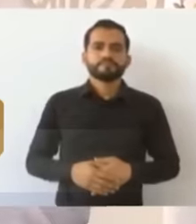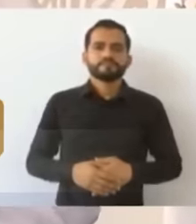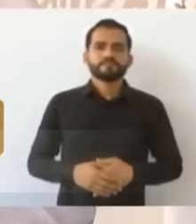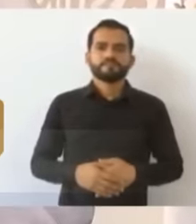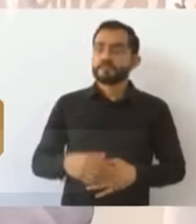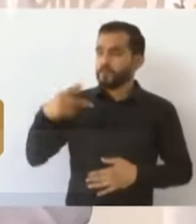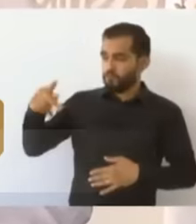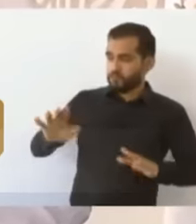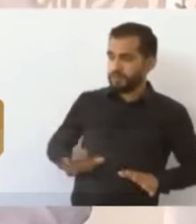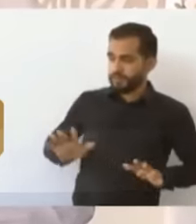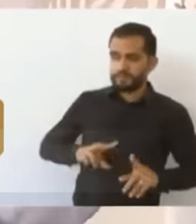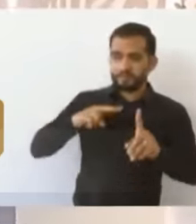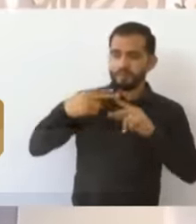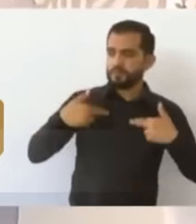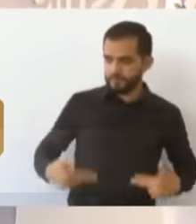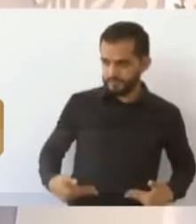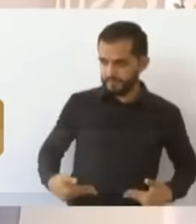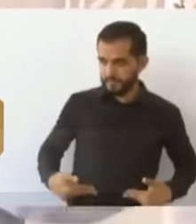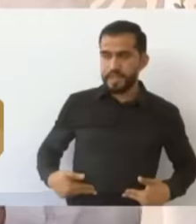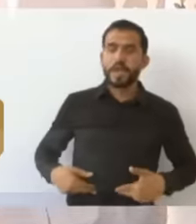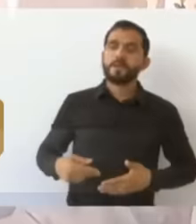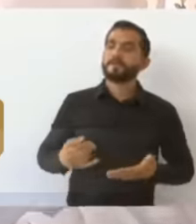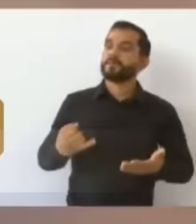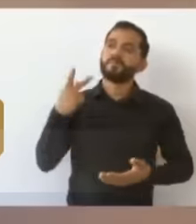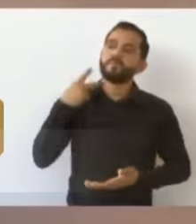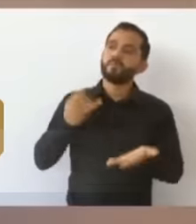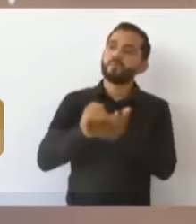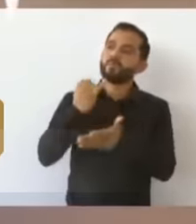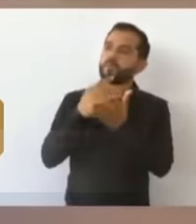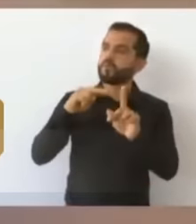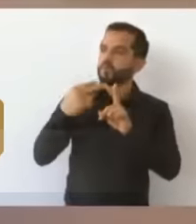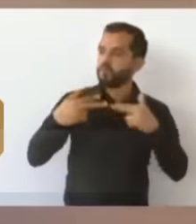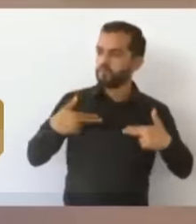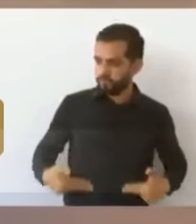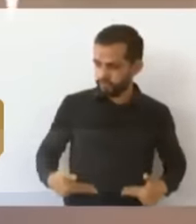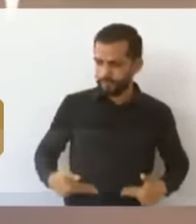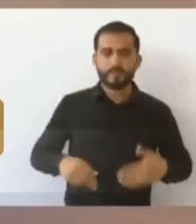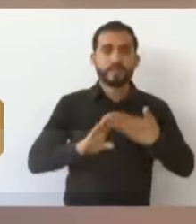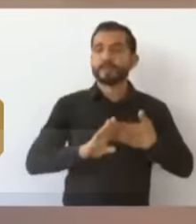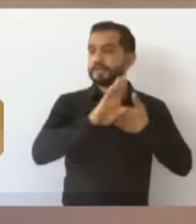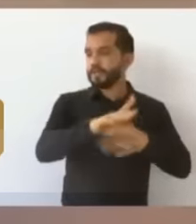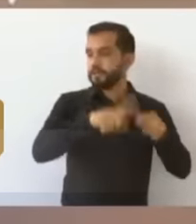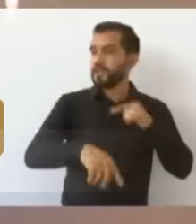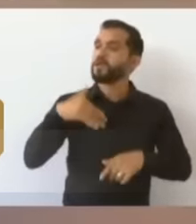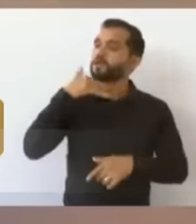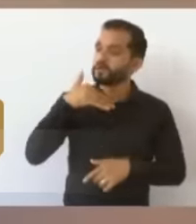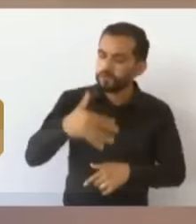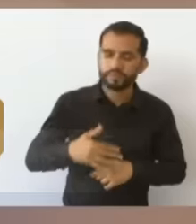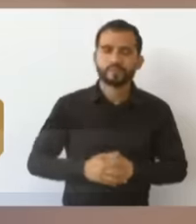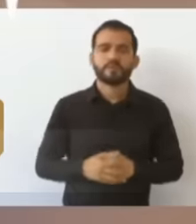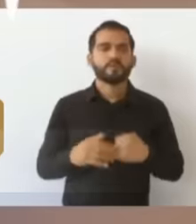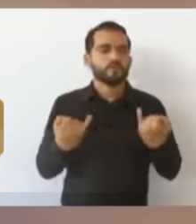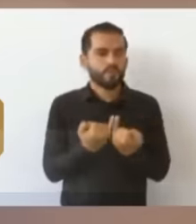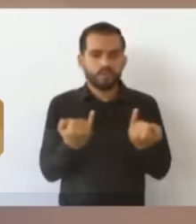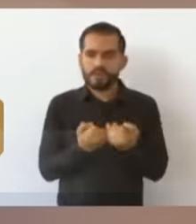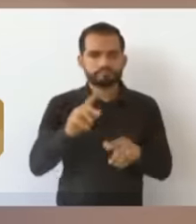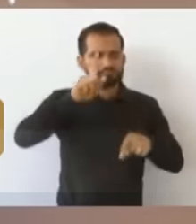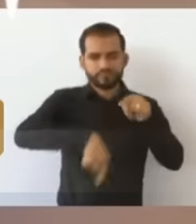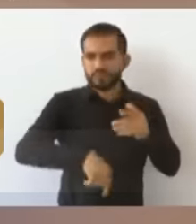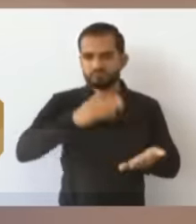humanismo, a la política humana, a la lucha contra la corrupción, a la lucha contra la